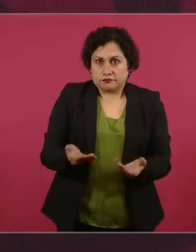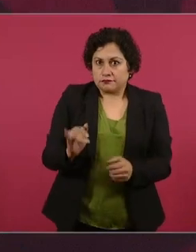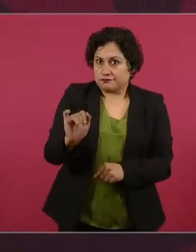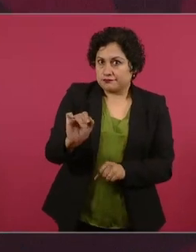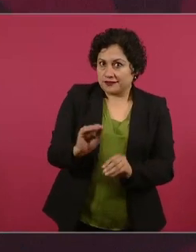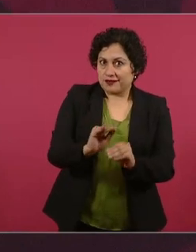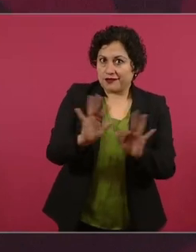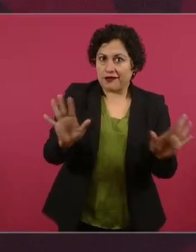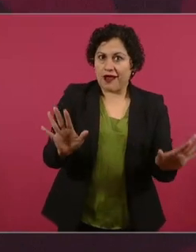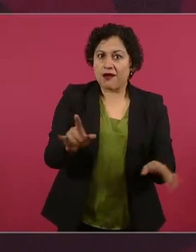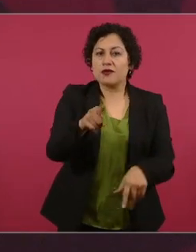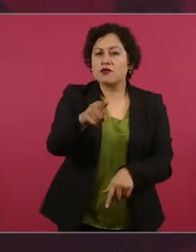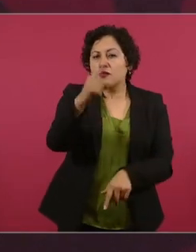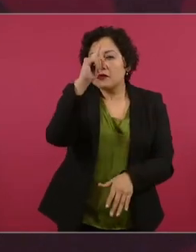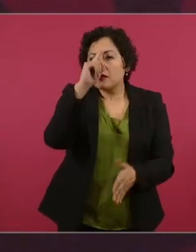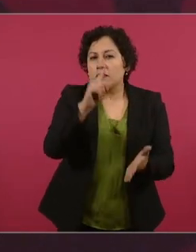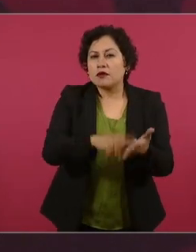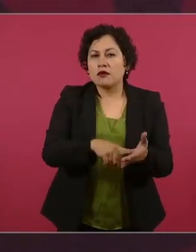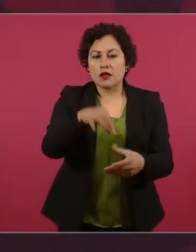elecciones?